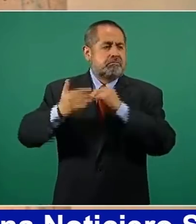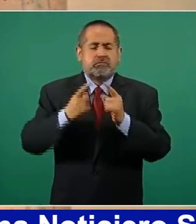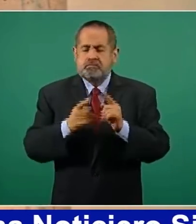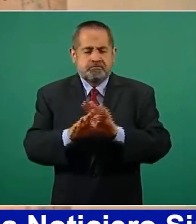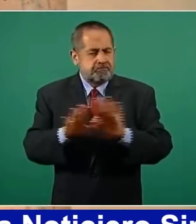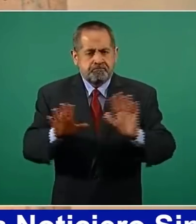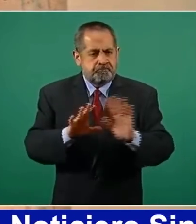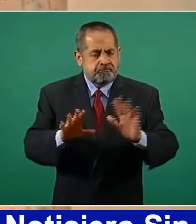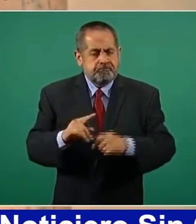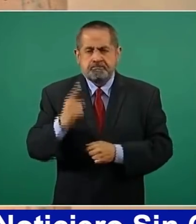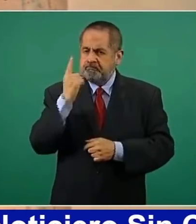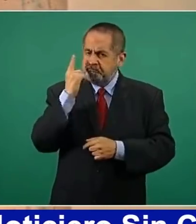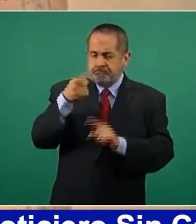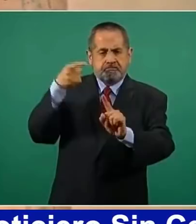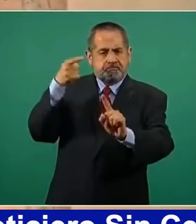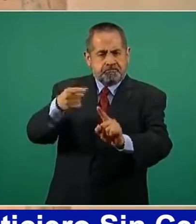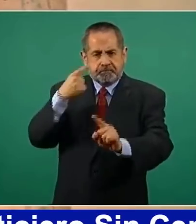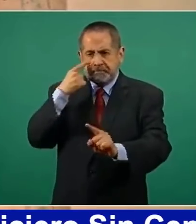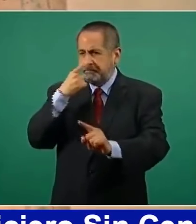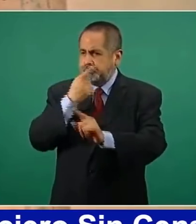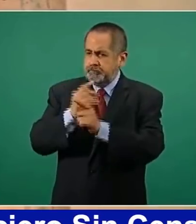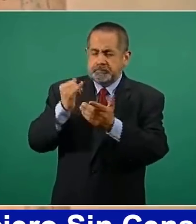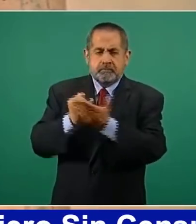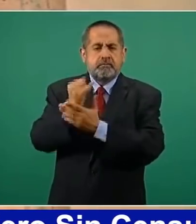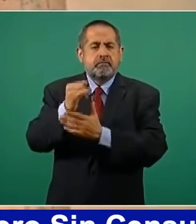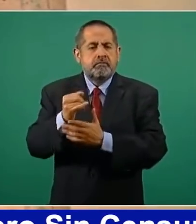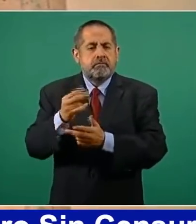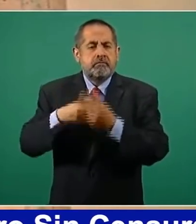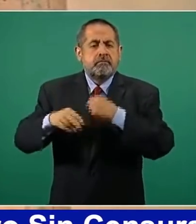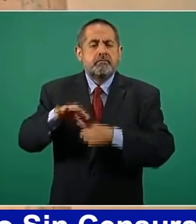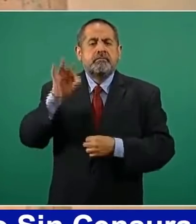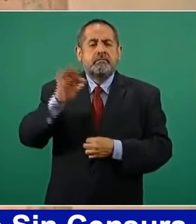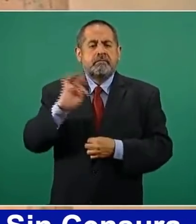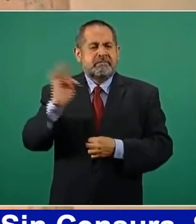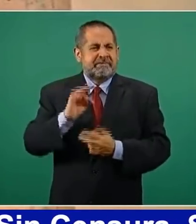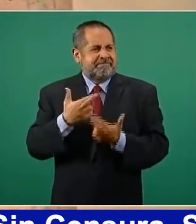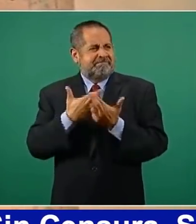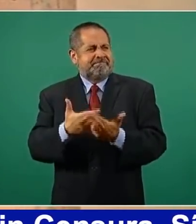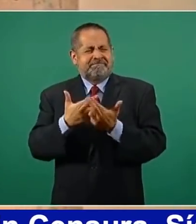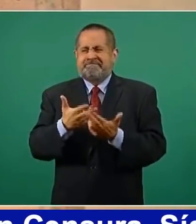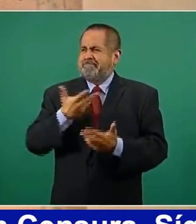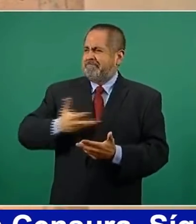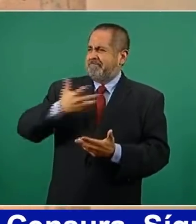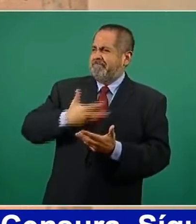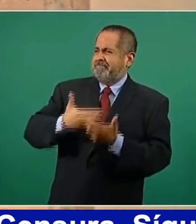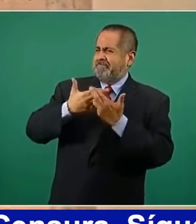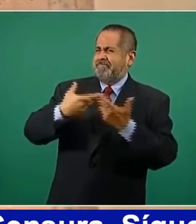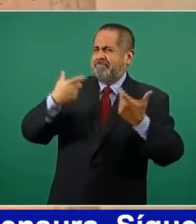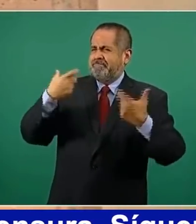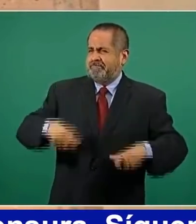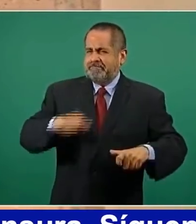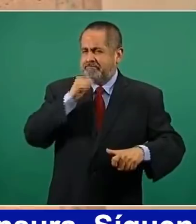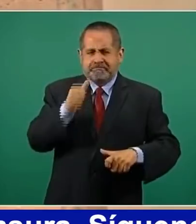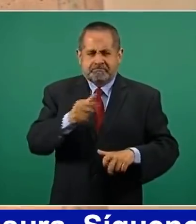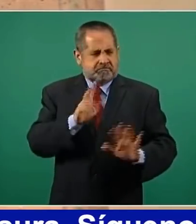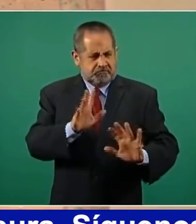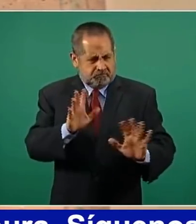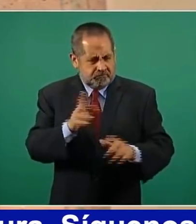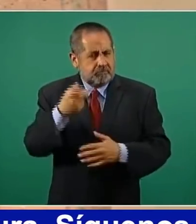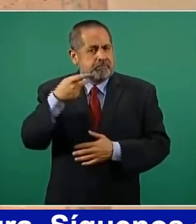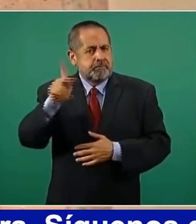La democracia podrá no traer el cuerno de la abundancia, pero sí